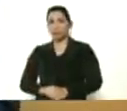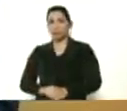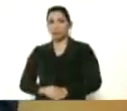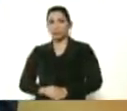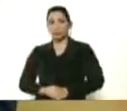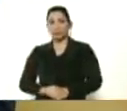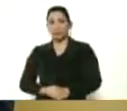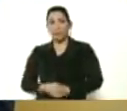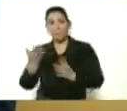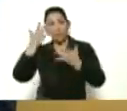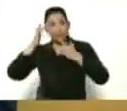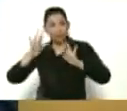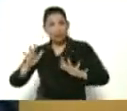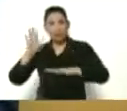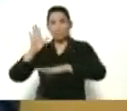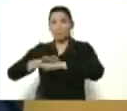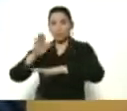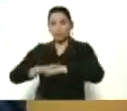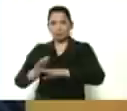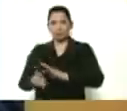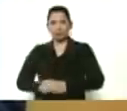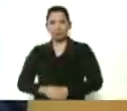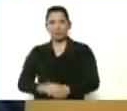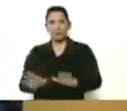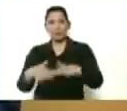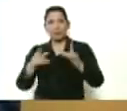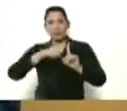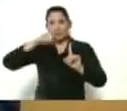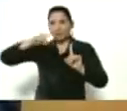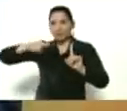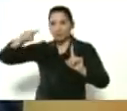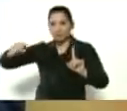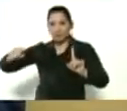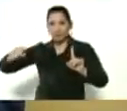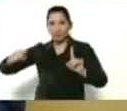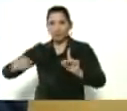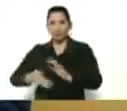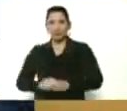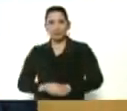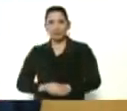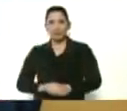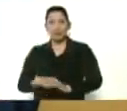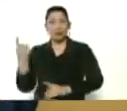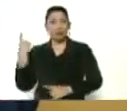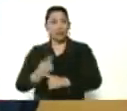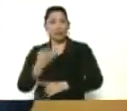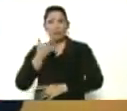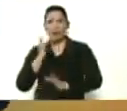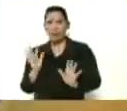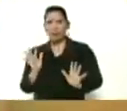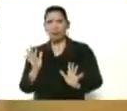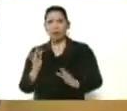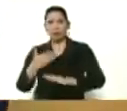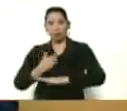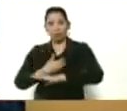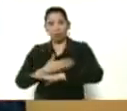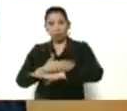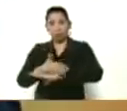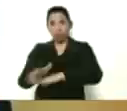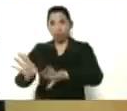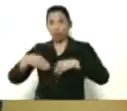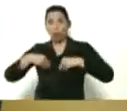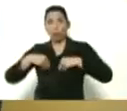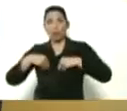pareciera que lo que ha ocurrido cuando las curvas tienen ese crecimiento exponencial tiene que ver con el retardo en la toma